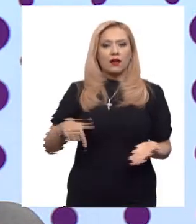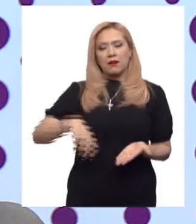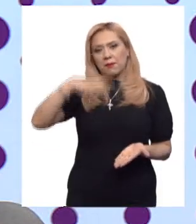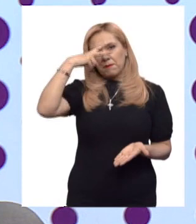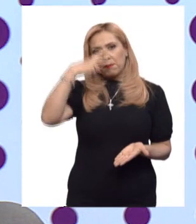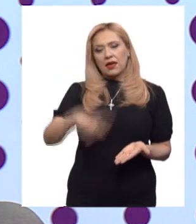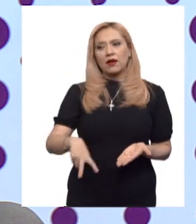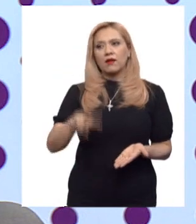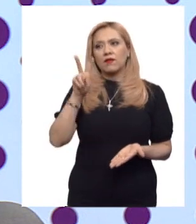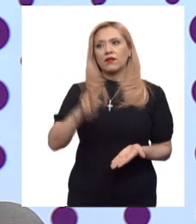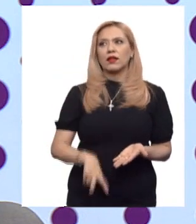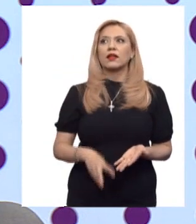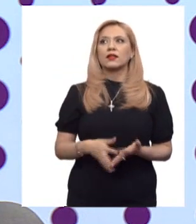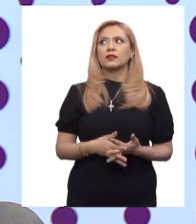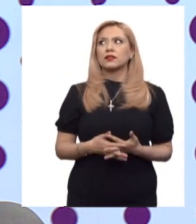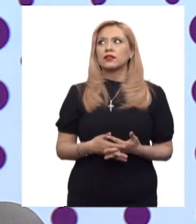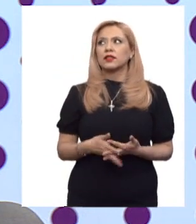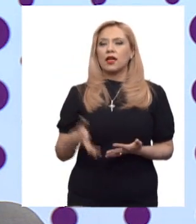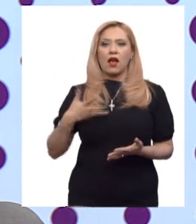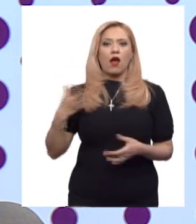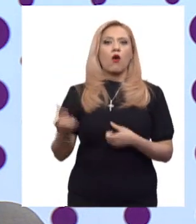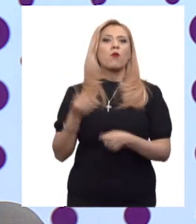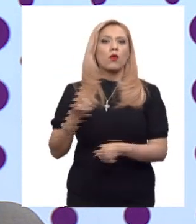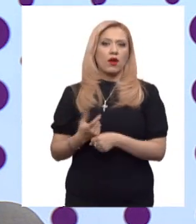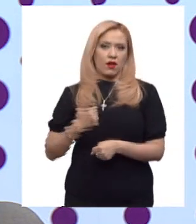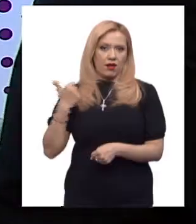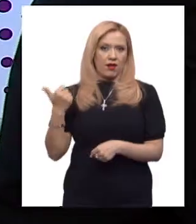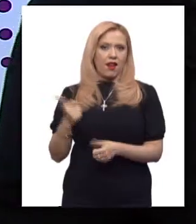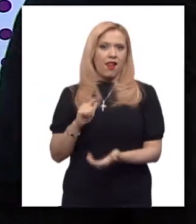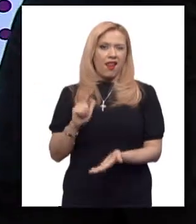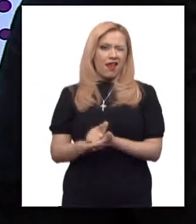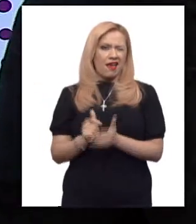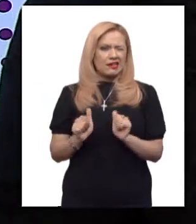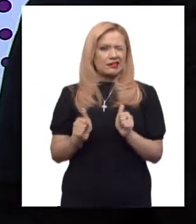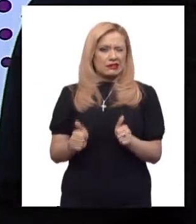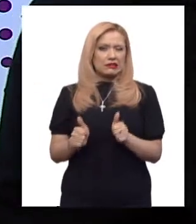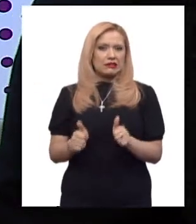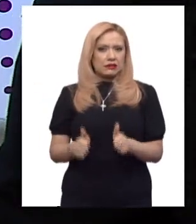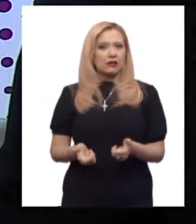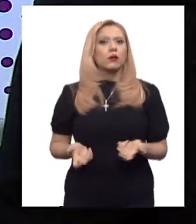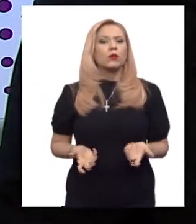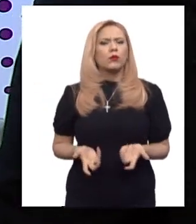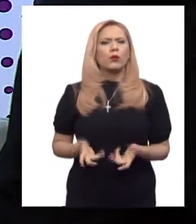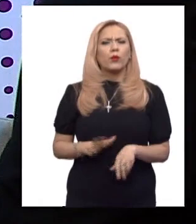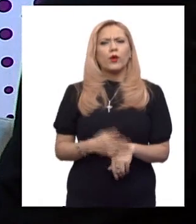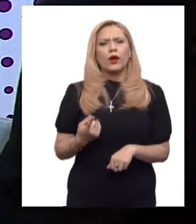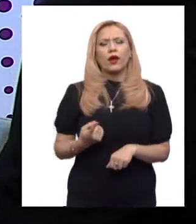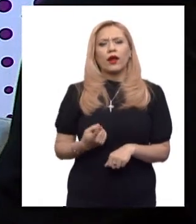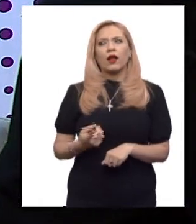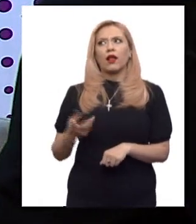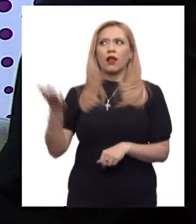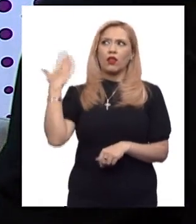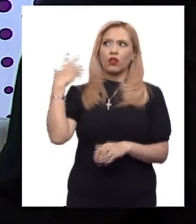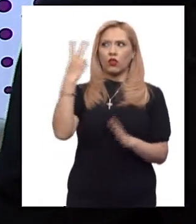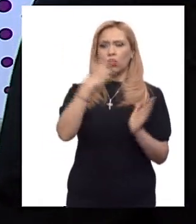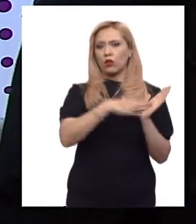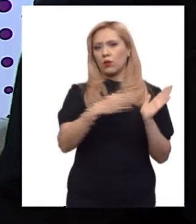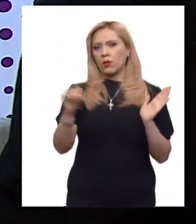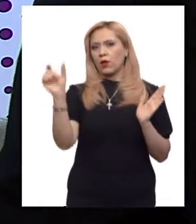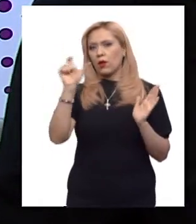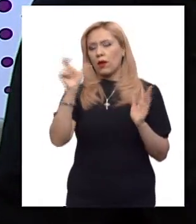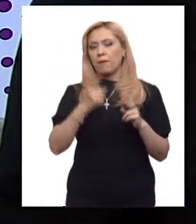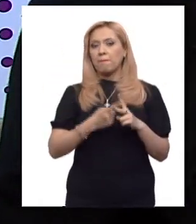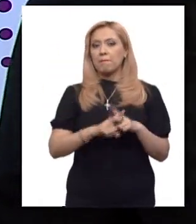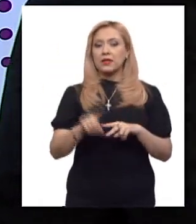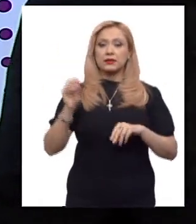está en un momento que tiene una oportunidad legislativa muy buena. ¿Por qué me refiero? Es como en el año 2000, cuando se empiezan